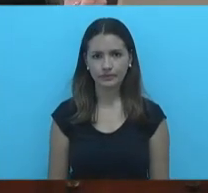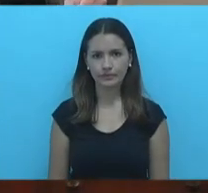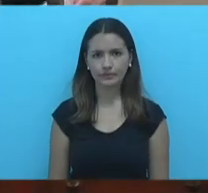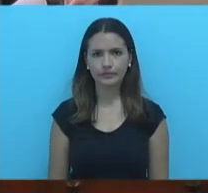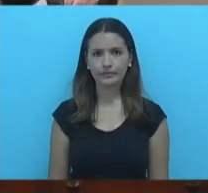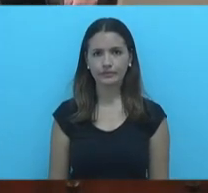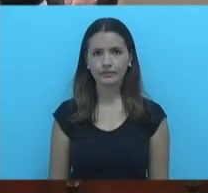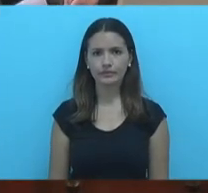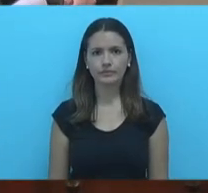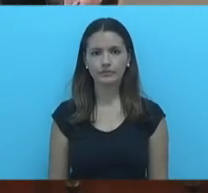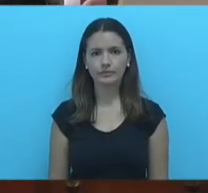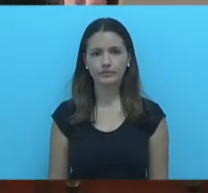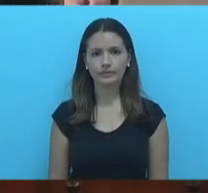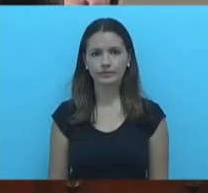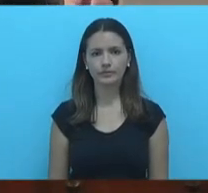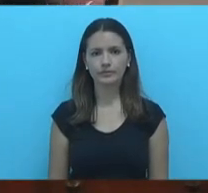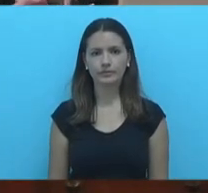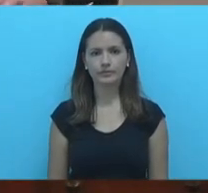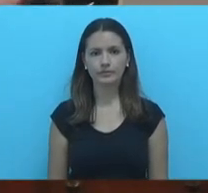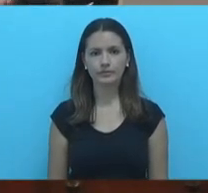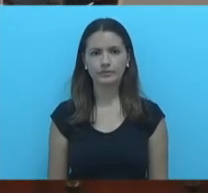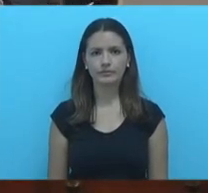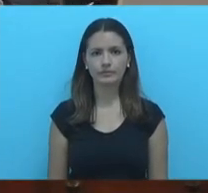usted la palabra, ¿no?